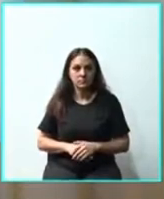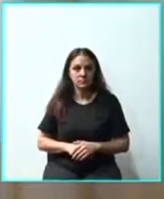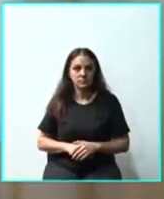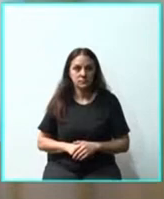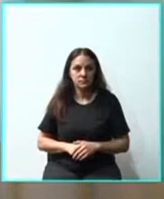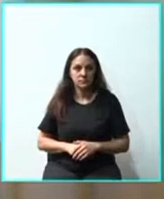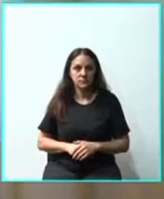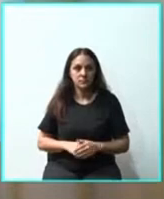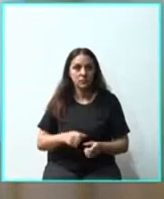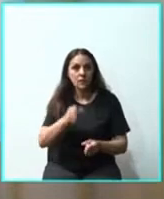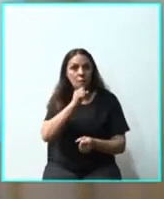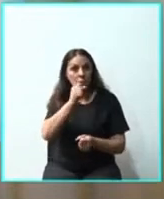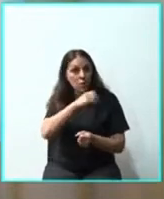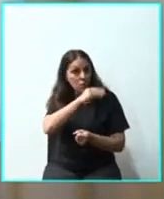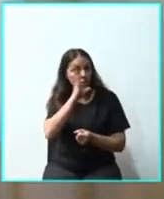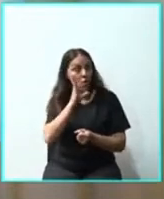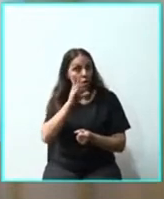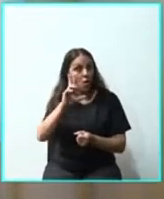Sonido, diputado Reyes.